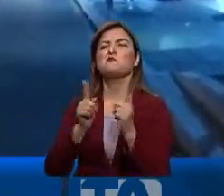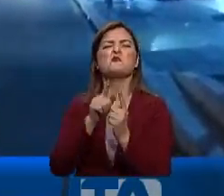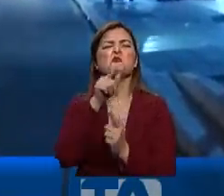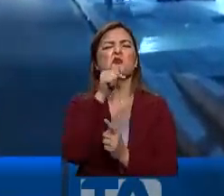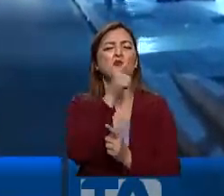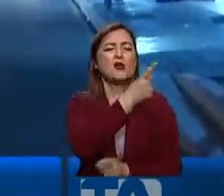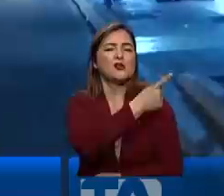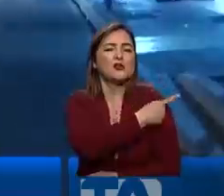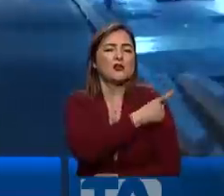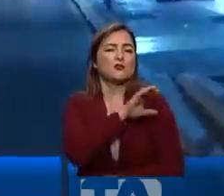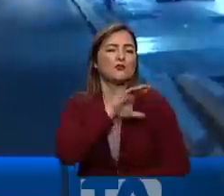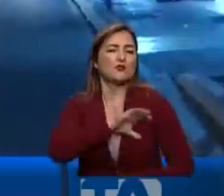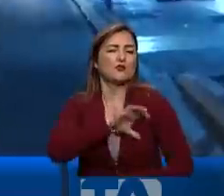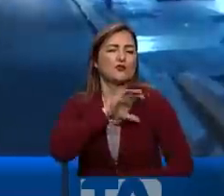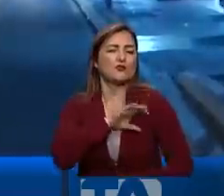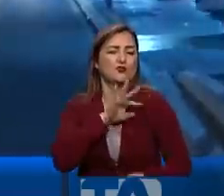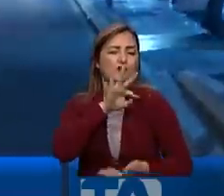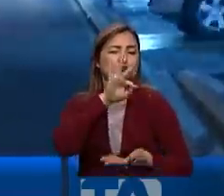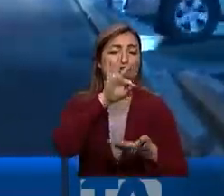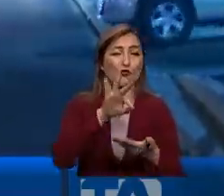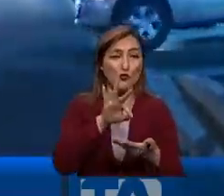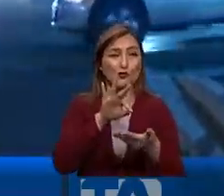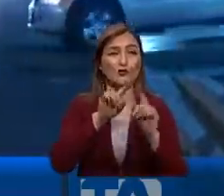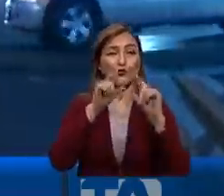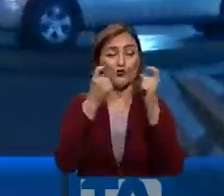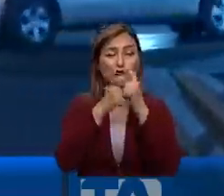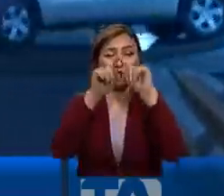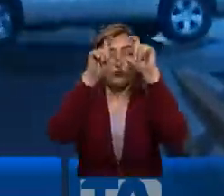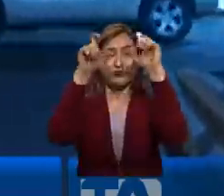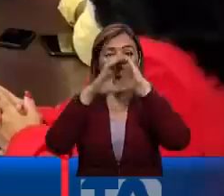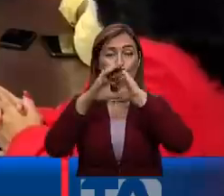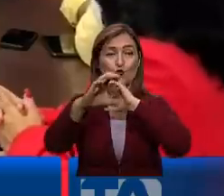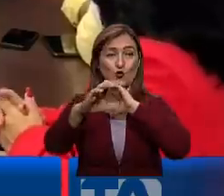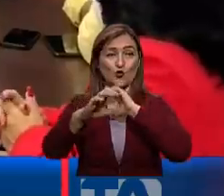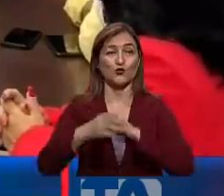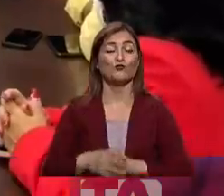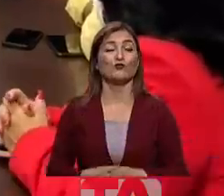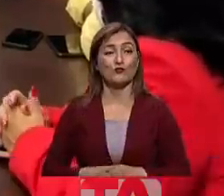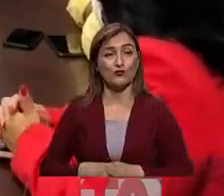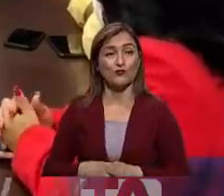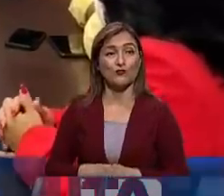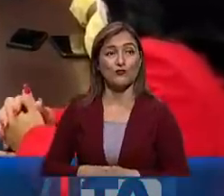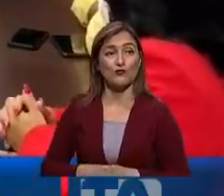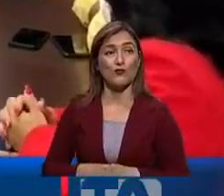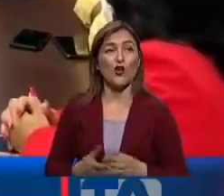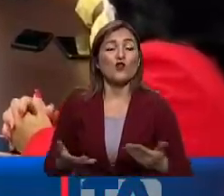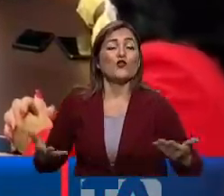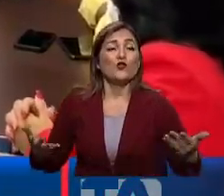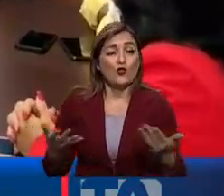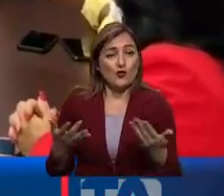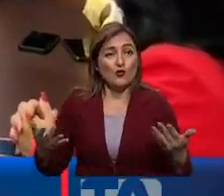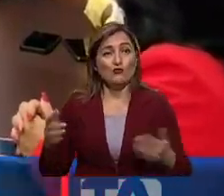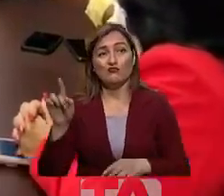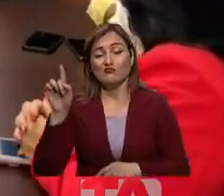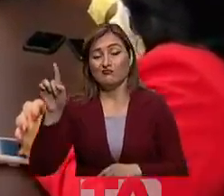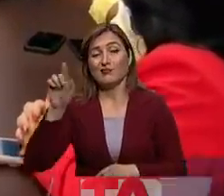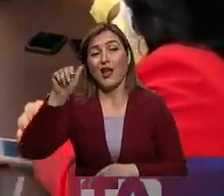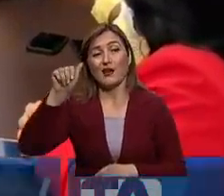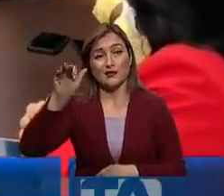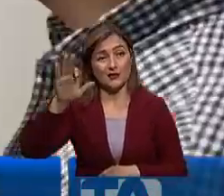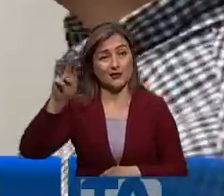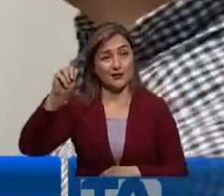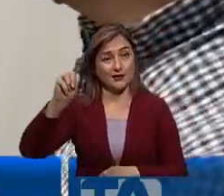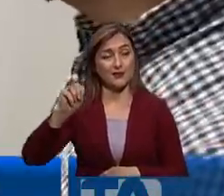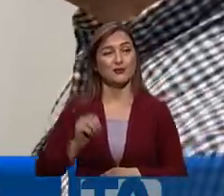entre los delegados del municipio y los representantes del gremio de la transportación urbana en las instalaciones de la ATM, esto es